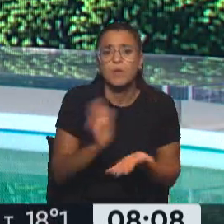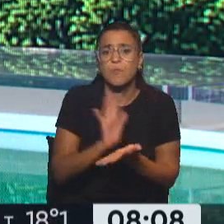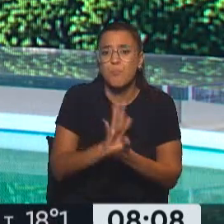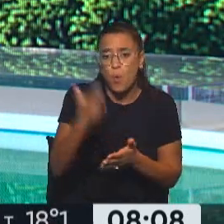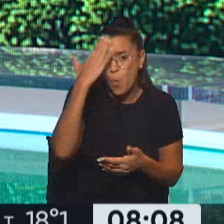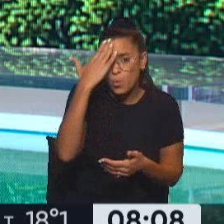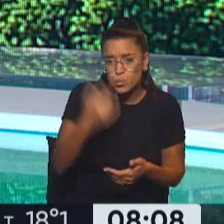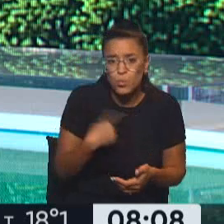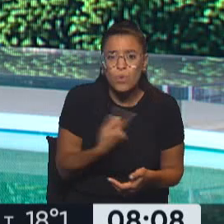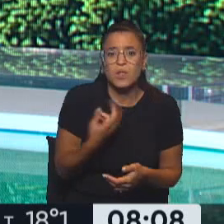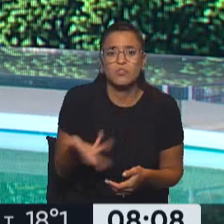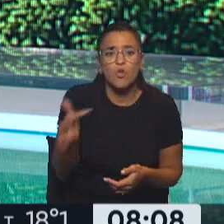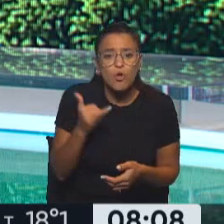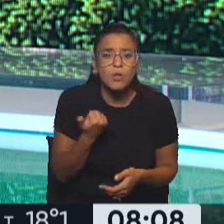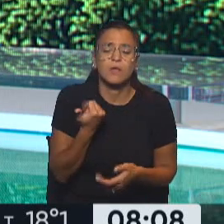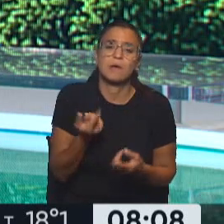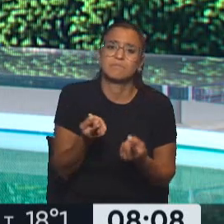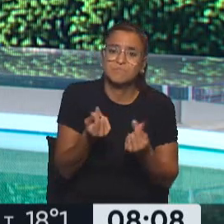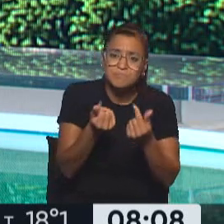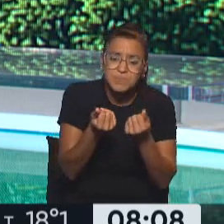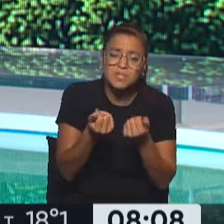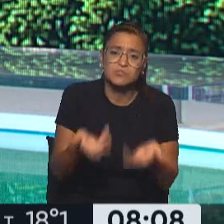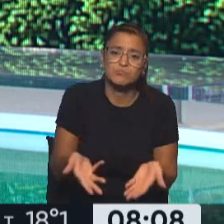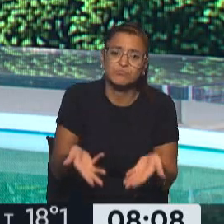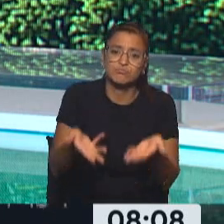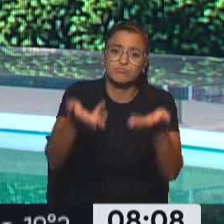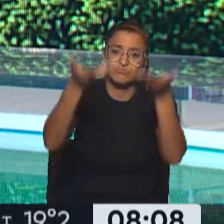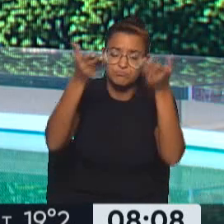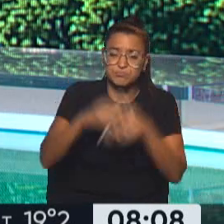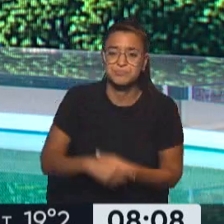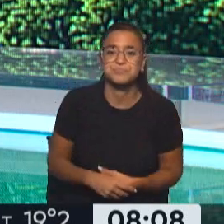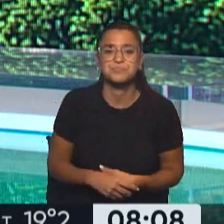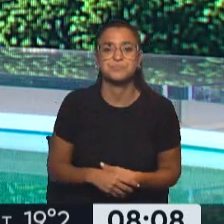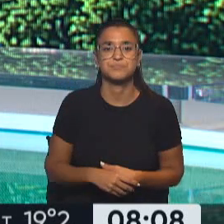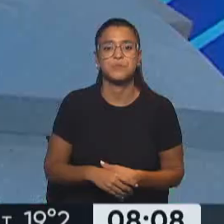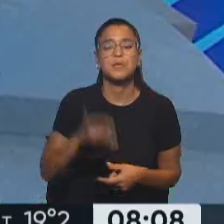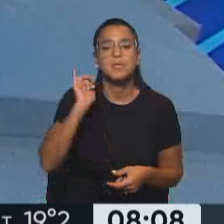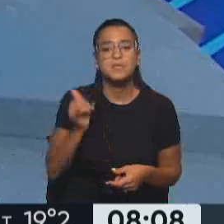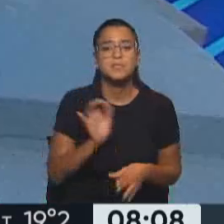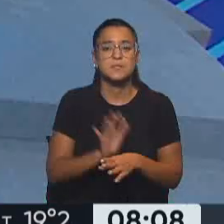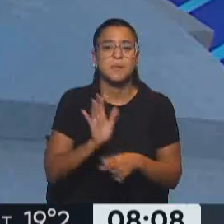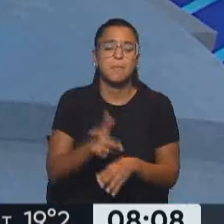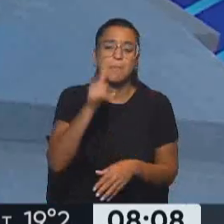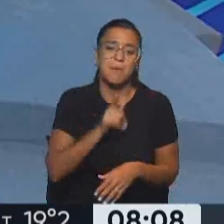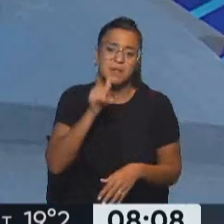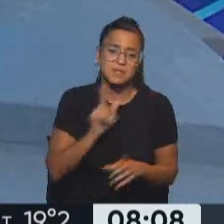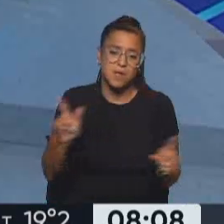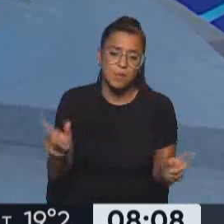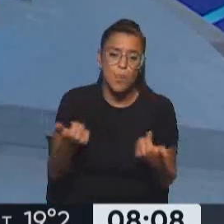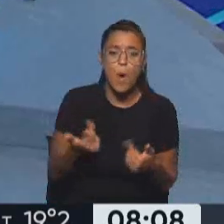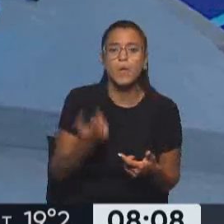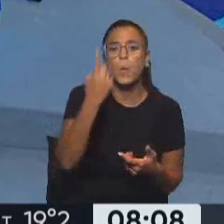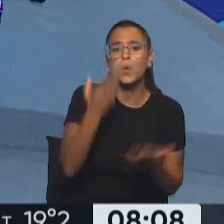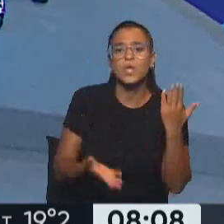nuestra cultura diaria, cada vez están más lejanos. Termina siendo una utopía tener un kilo de pan en la mesa,